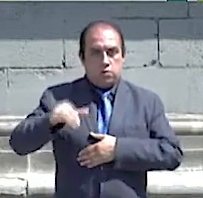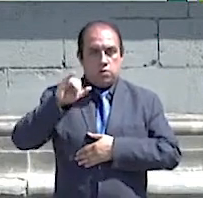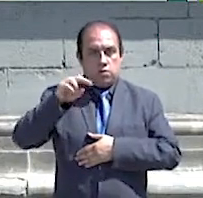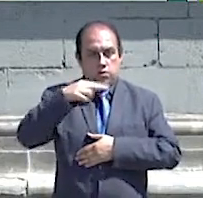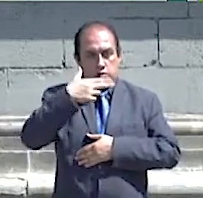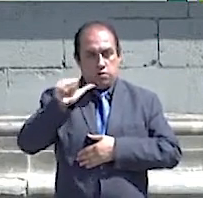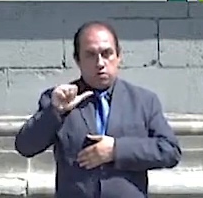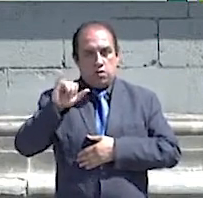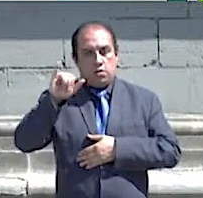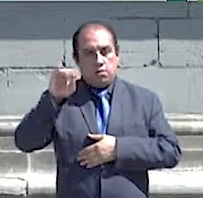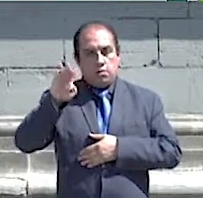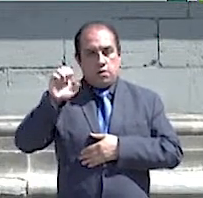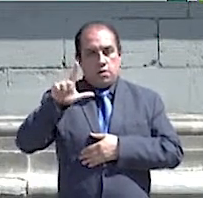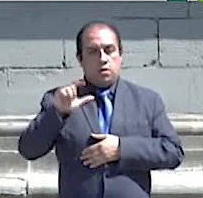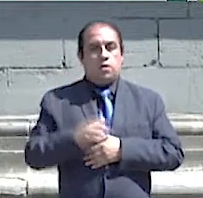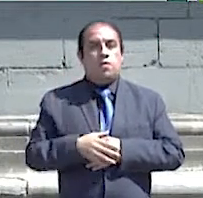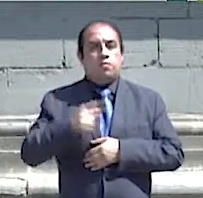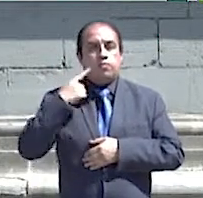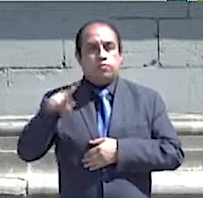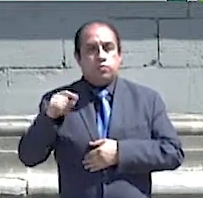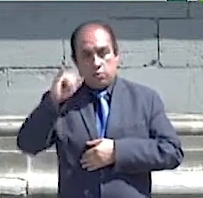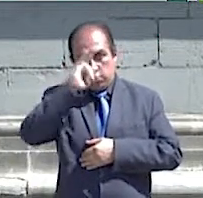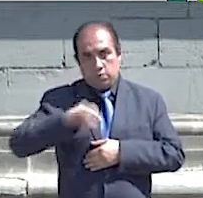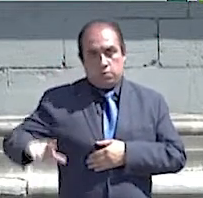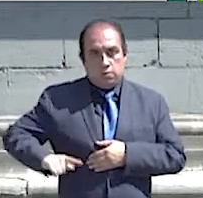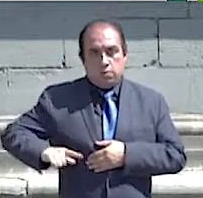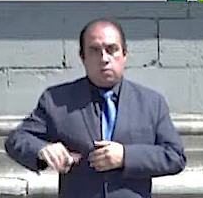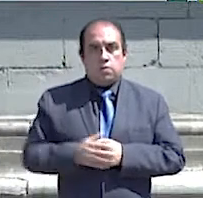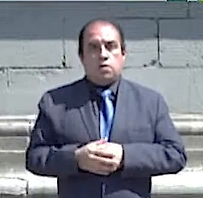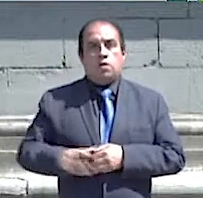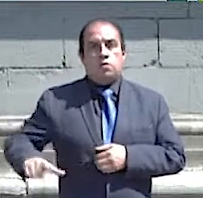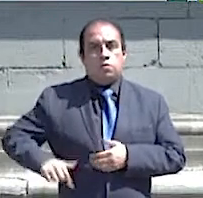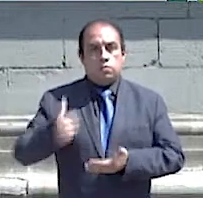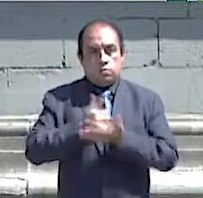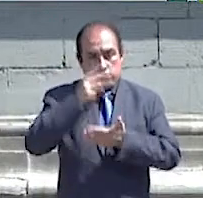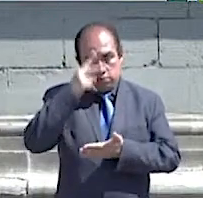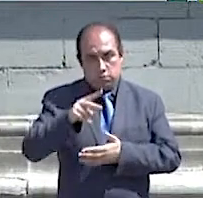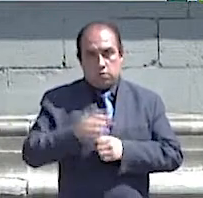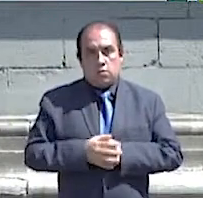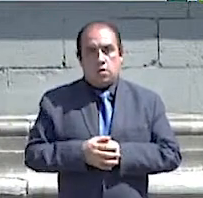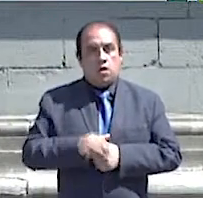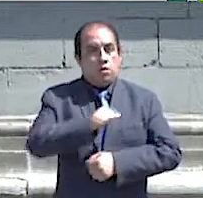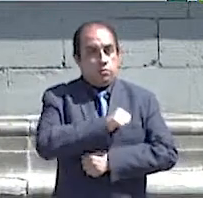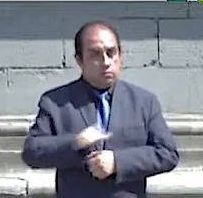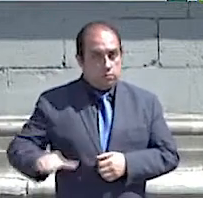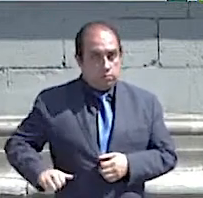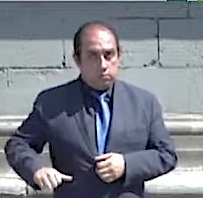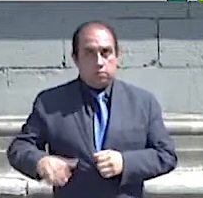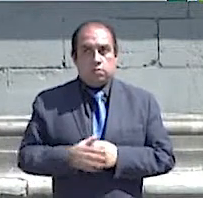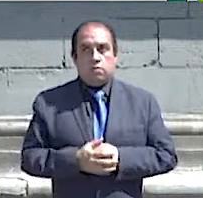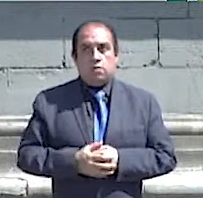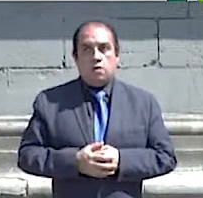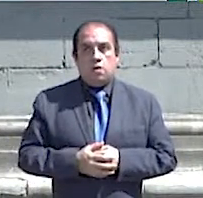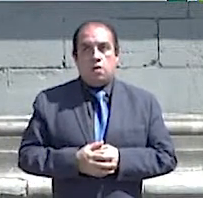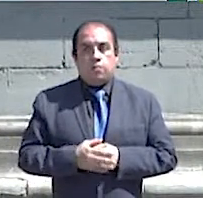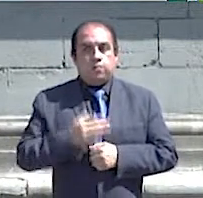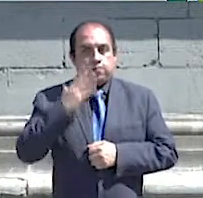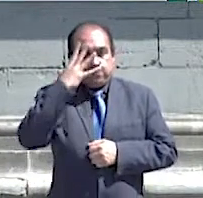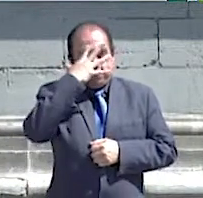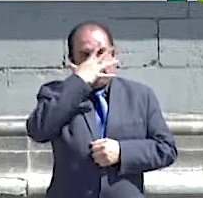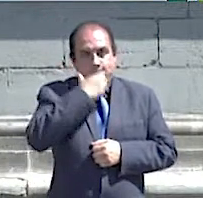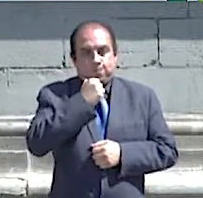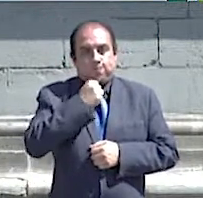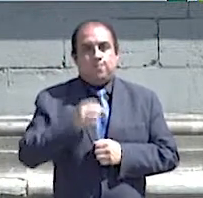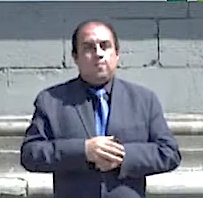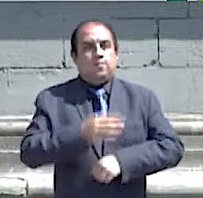el INVAL, con instrucciones de la jefa de gobierno, del Gobierno de la Ciudad de México, las alcaldías, su espléndida comunidad y